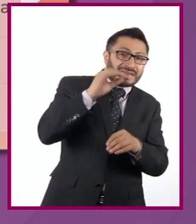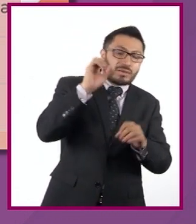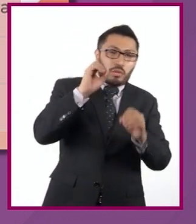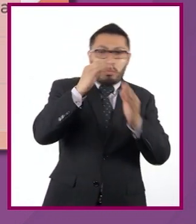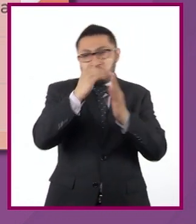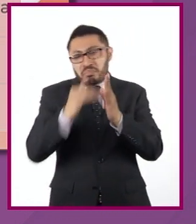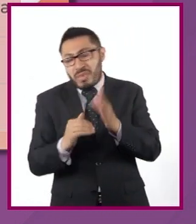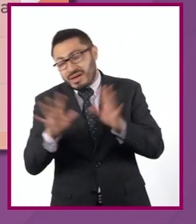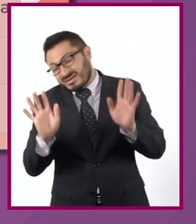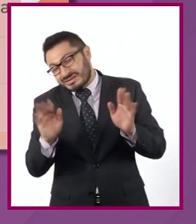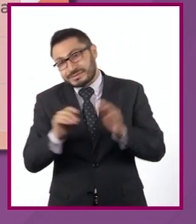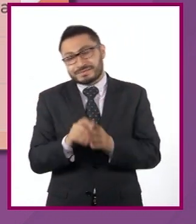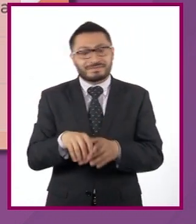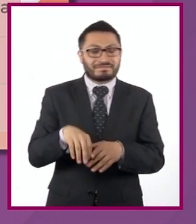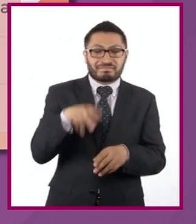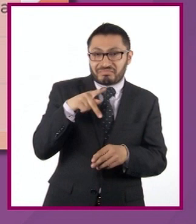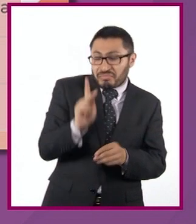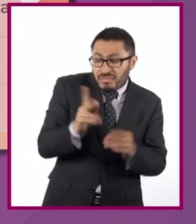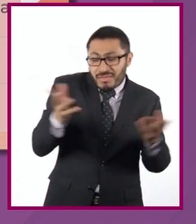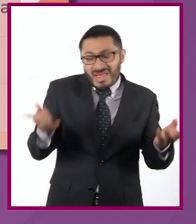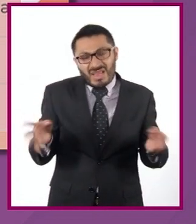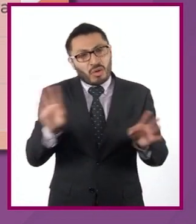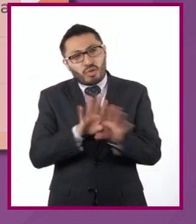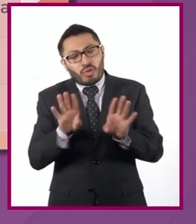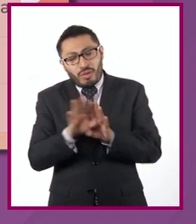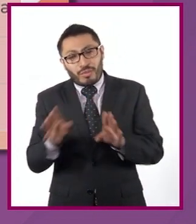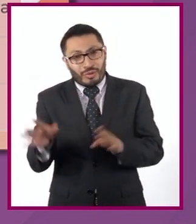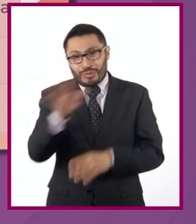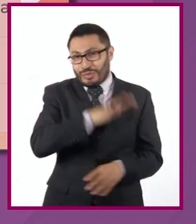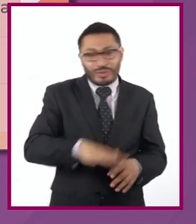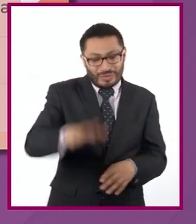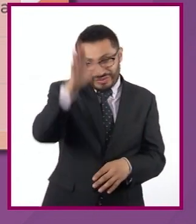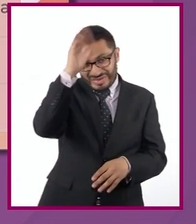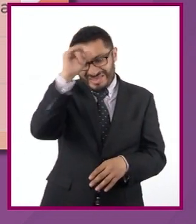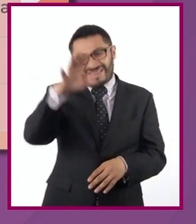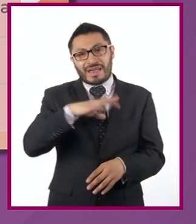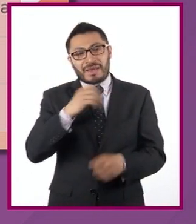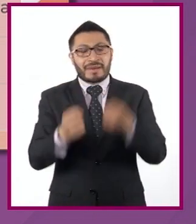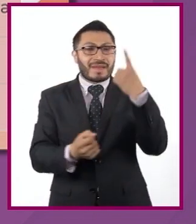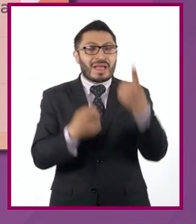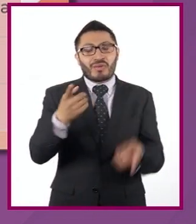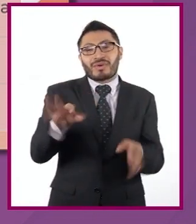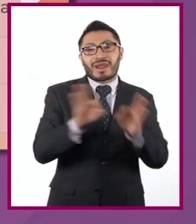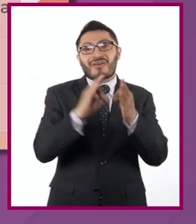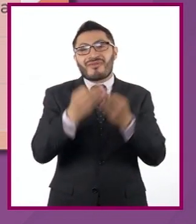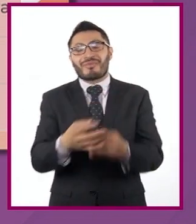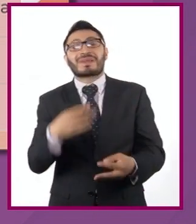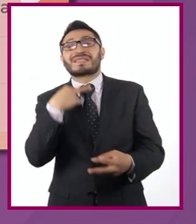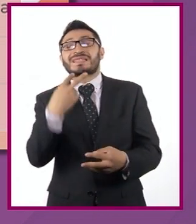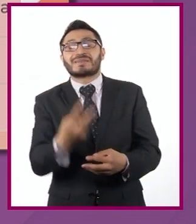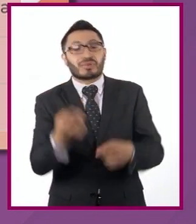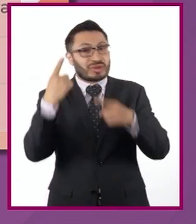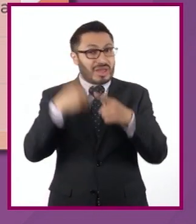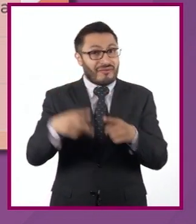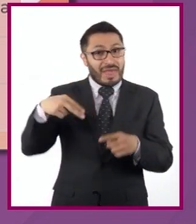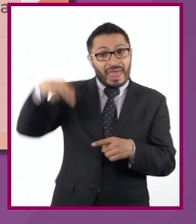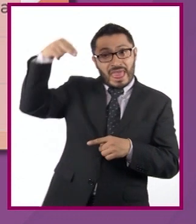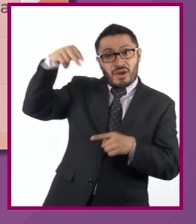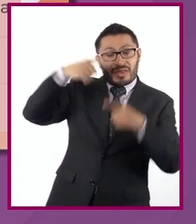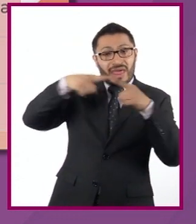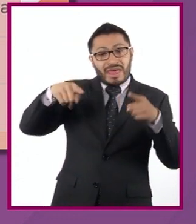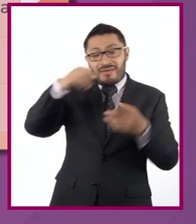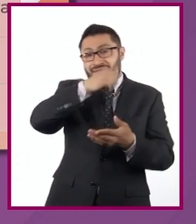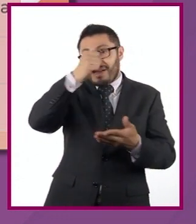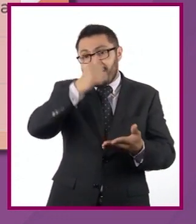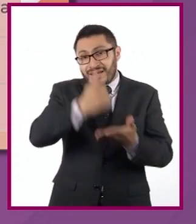menos. De forma general, coinciden en que, por ejemplo, hay acentos muy distintos en la zona del norte, en la zona del